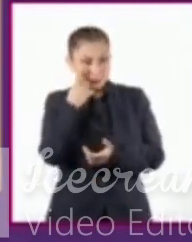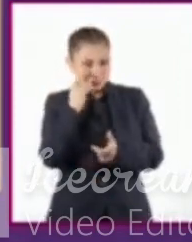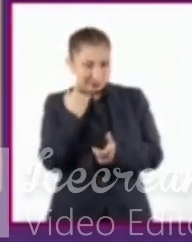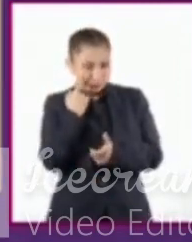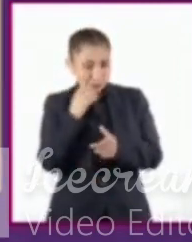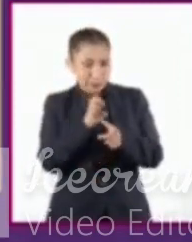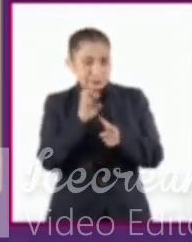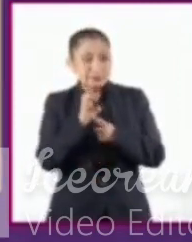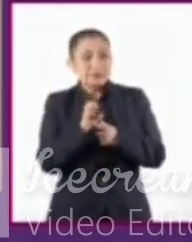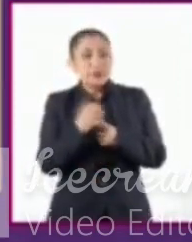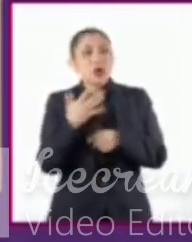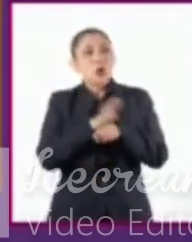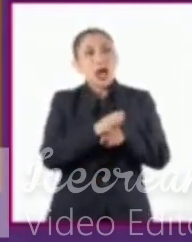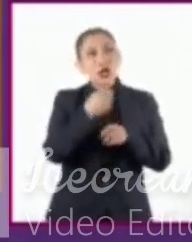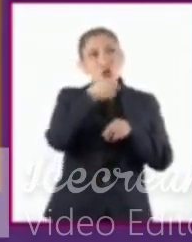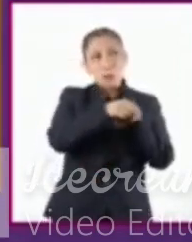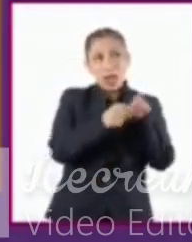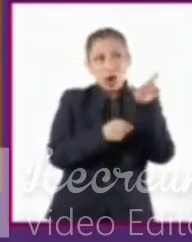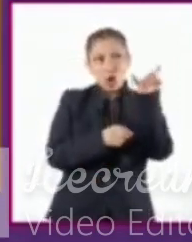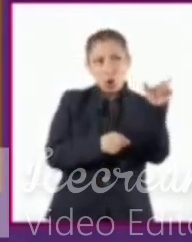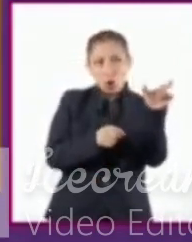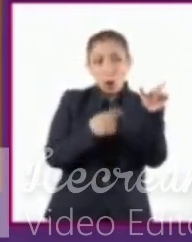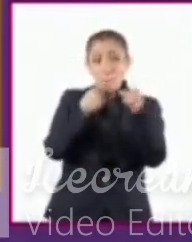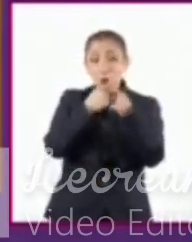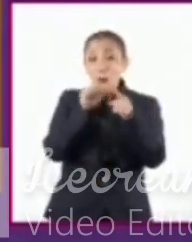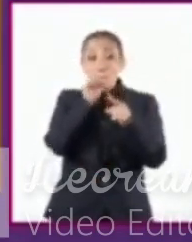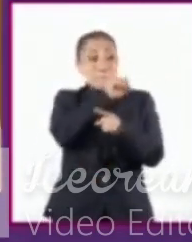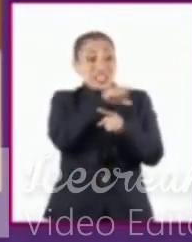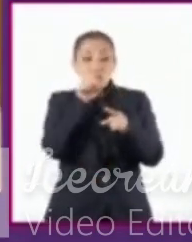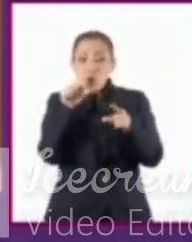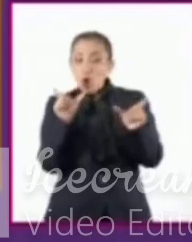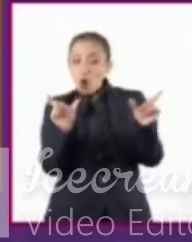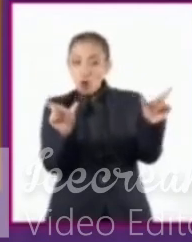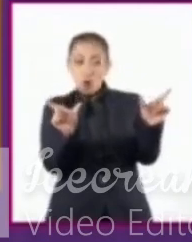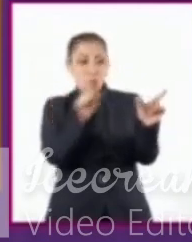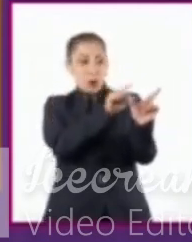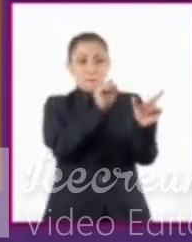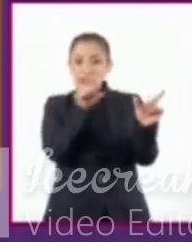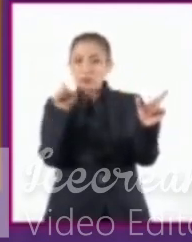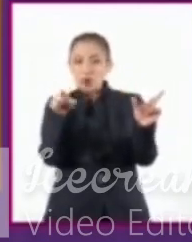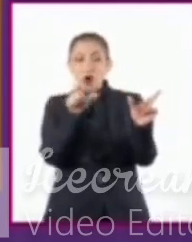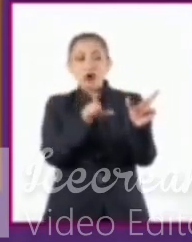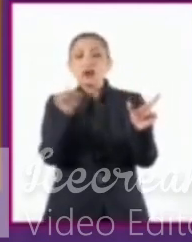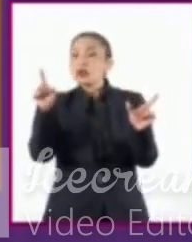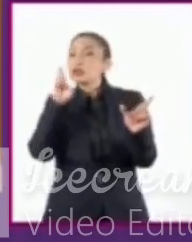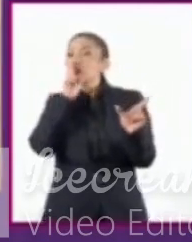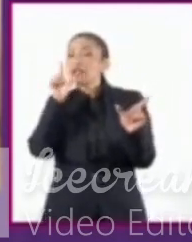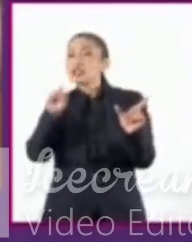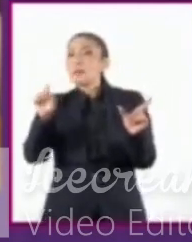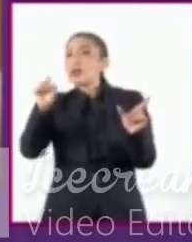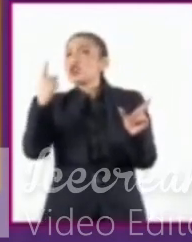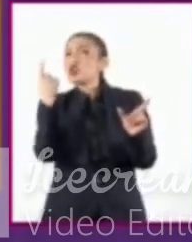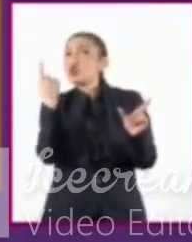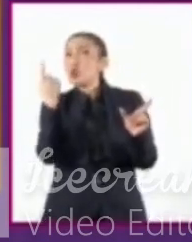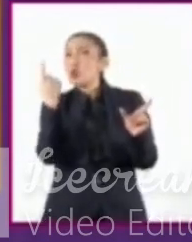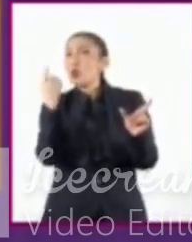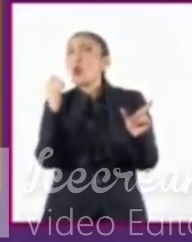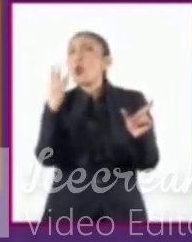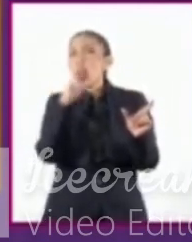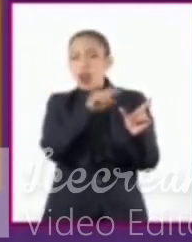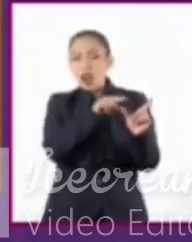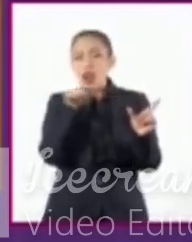Entonces, ¿qué número multiplicado por sí mismo me da como resultado 121 centímetros cuadrados?